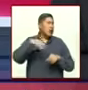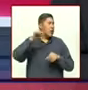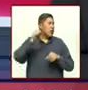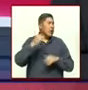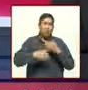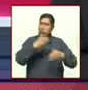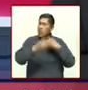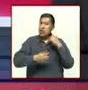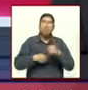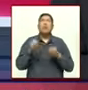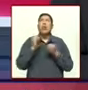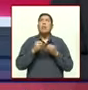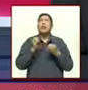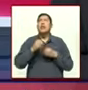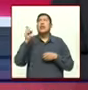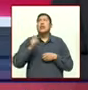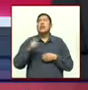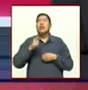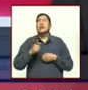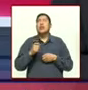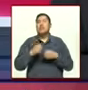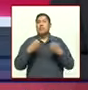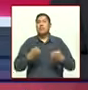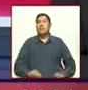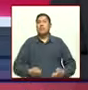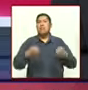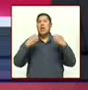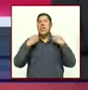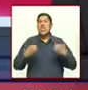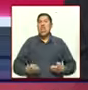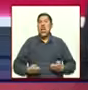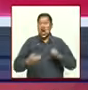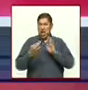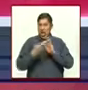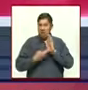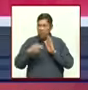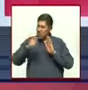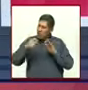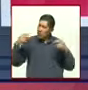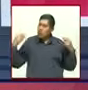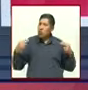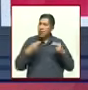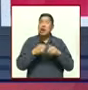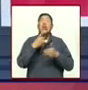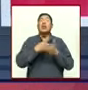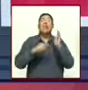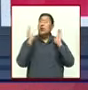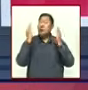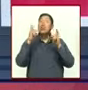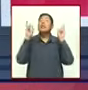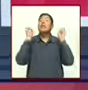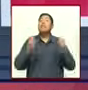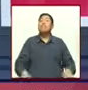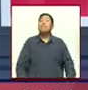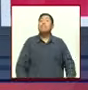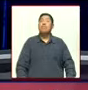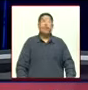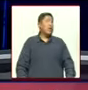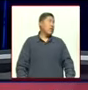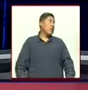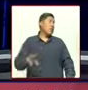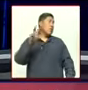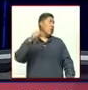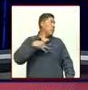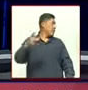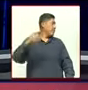artificial continúa evolucionando, la necesidad de un marco ético se vuelve cada vez más urgente. ¿Qué les pareció este tema? No me